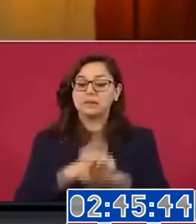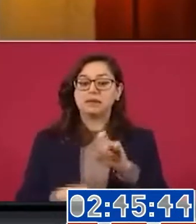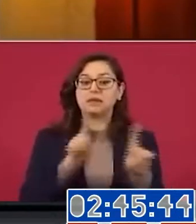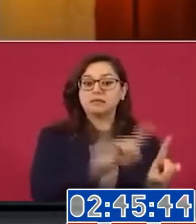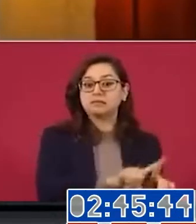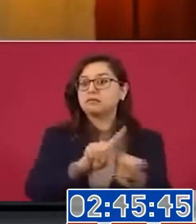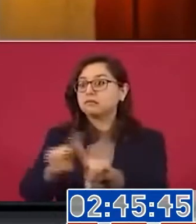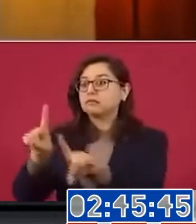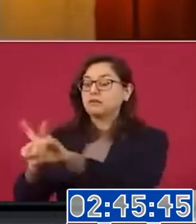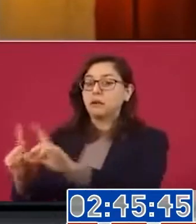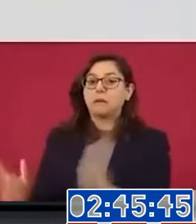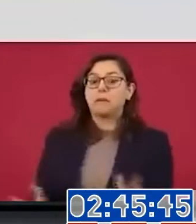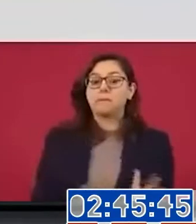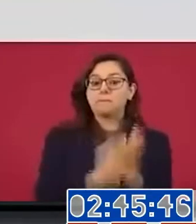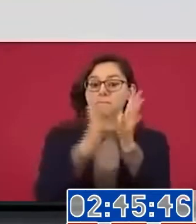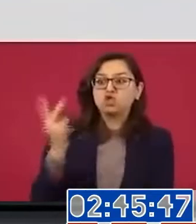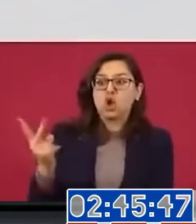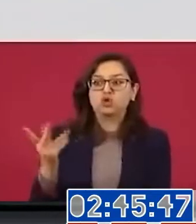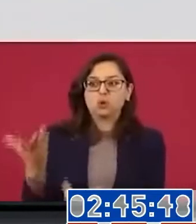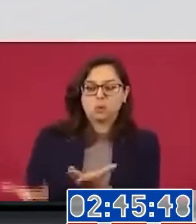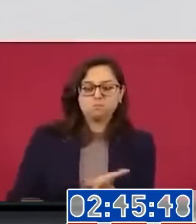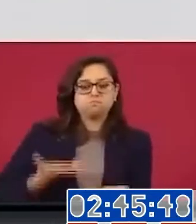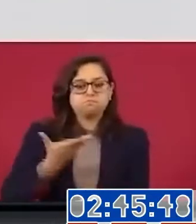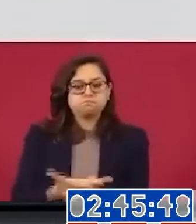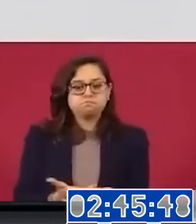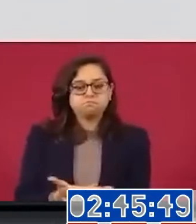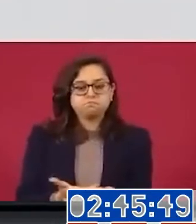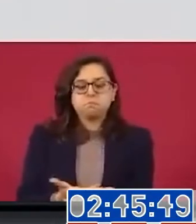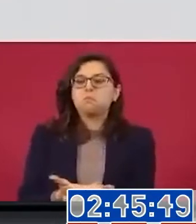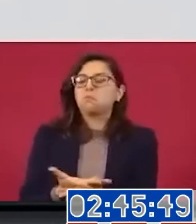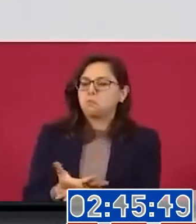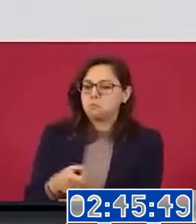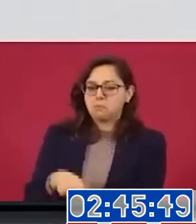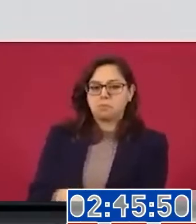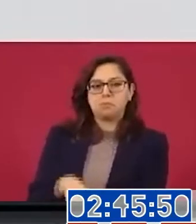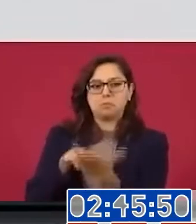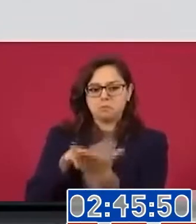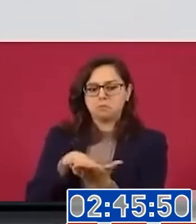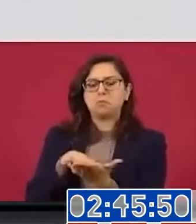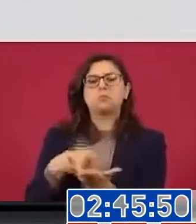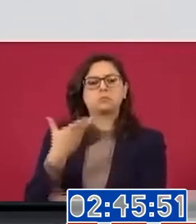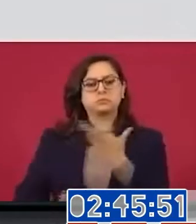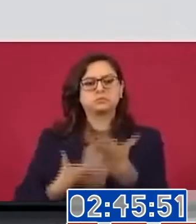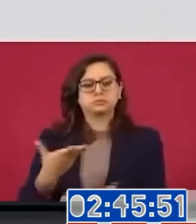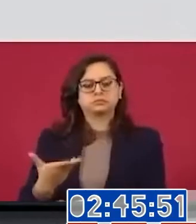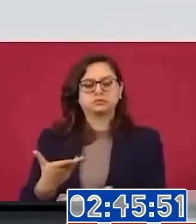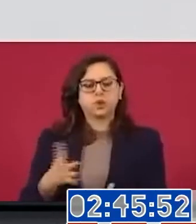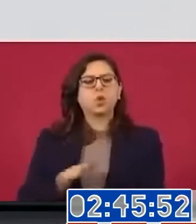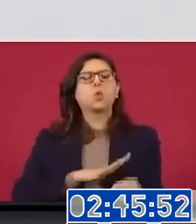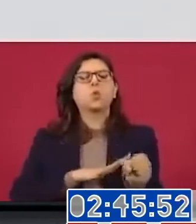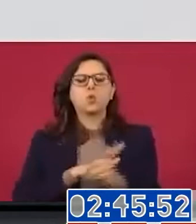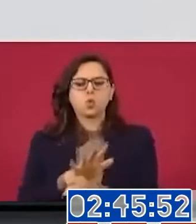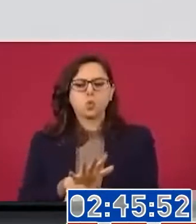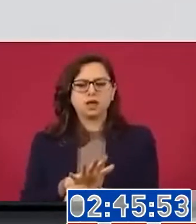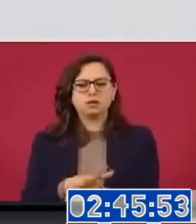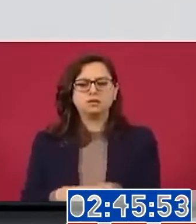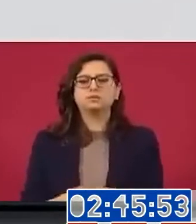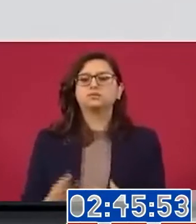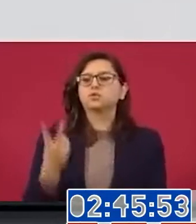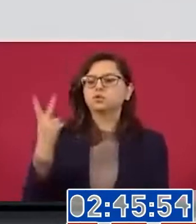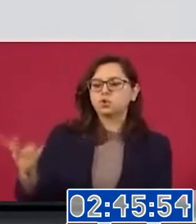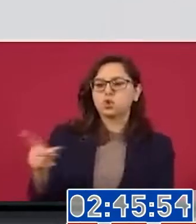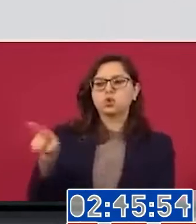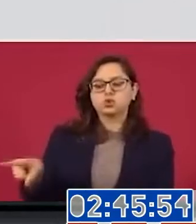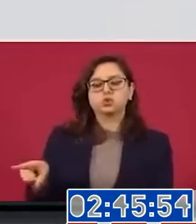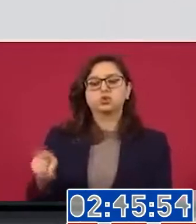la empresa, en sus políticas, a través de una oficina que se llama Compliance Officer, que es una oficina que las